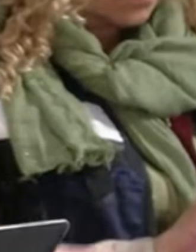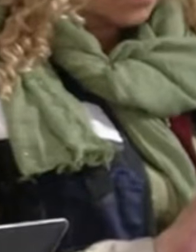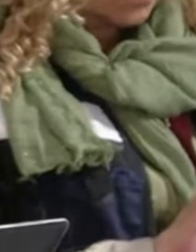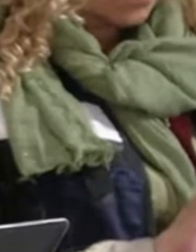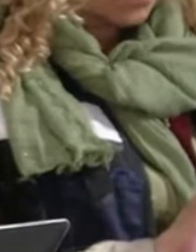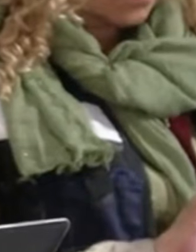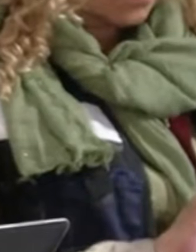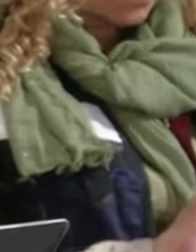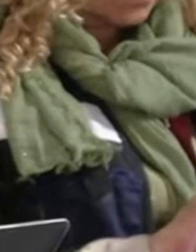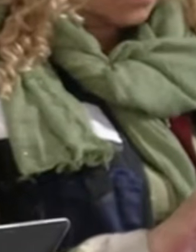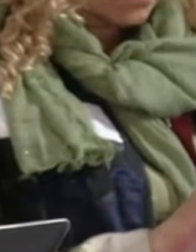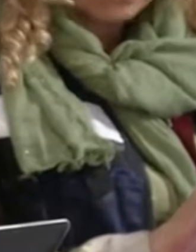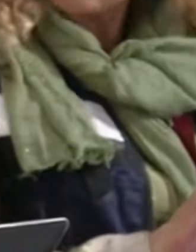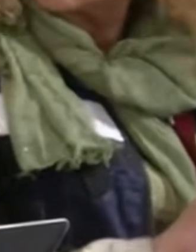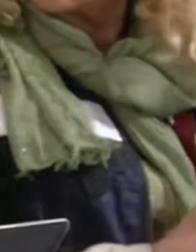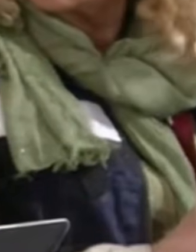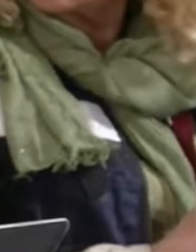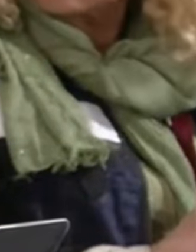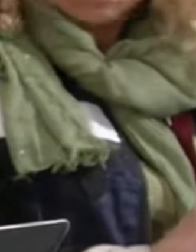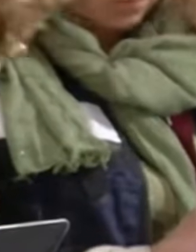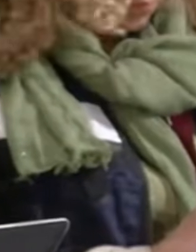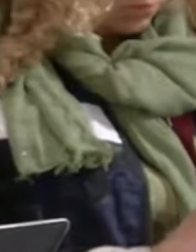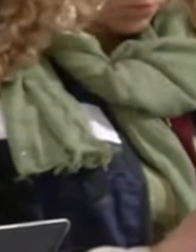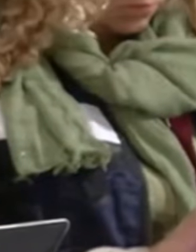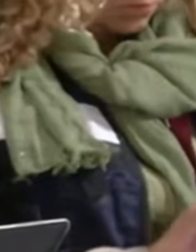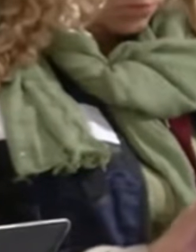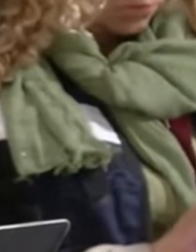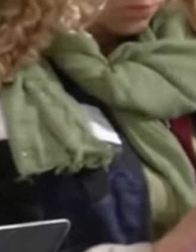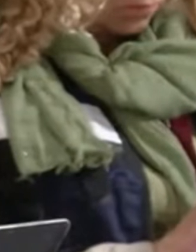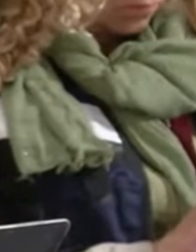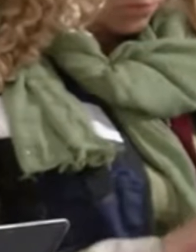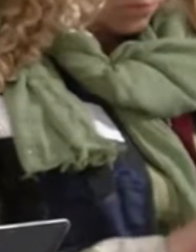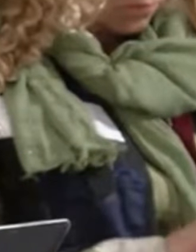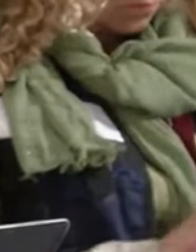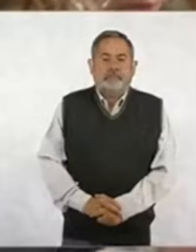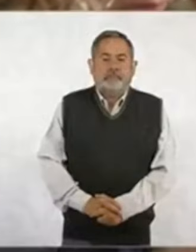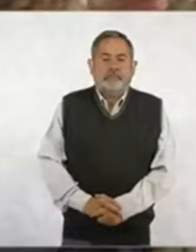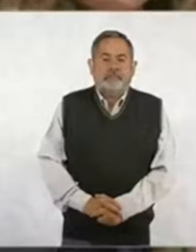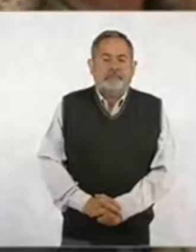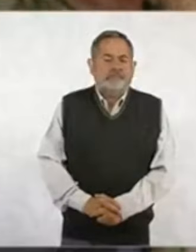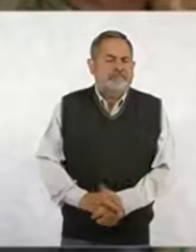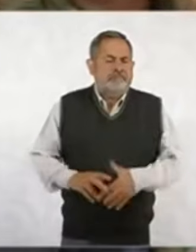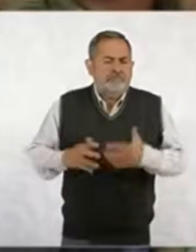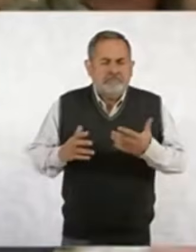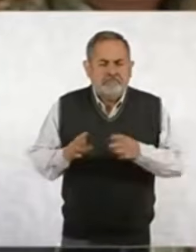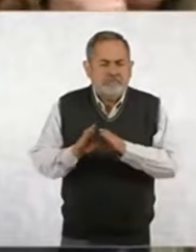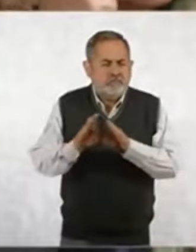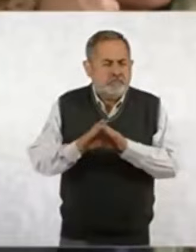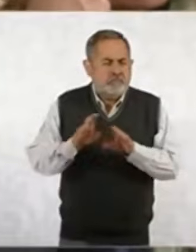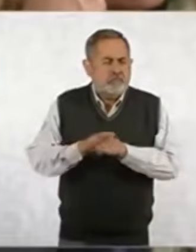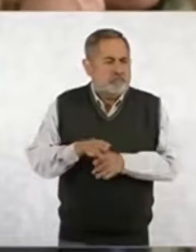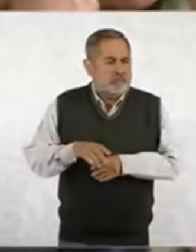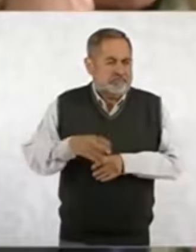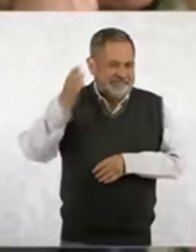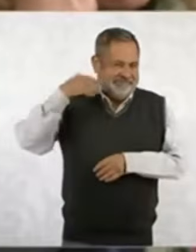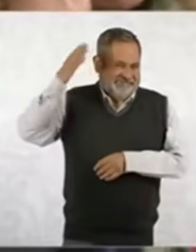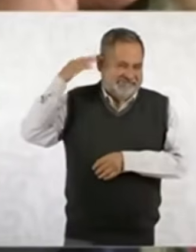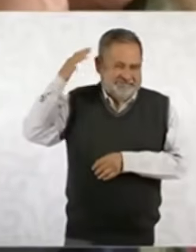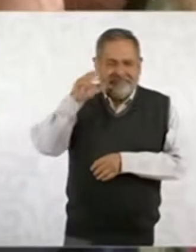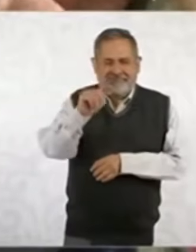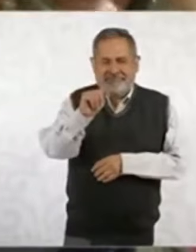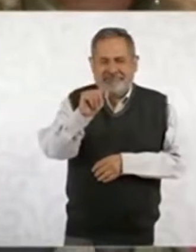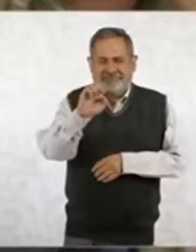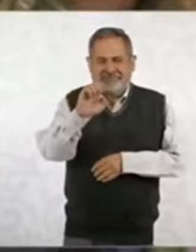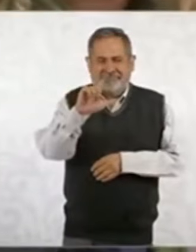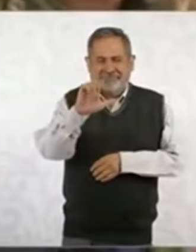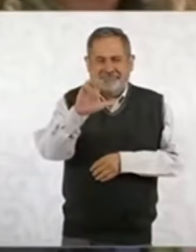firmó en los 90, más allá de las grandes cifras en los indicadores macroeconómicos, pues hubo mayor pobreza laboral, hubo mayor desigualdad.